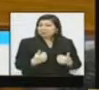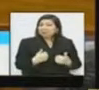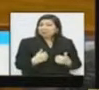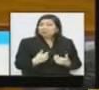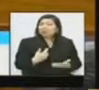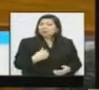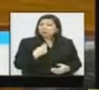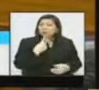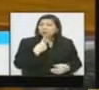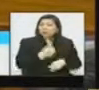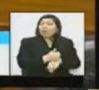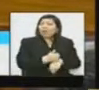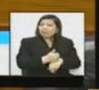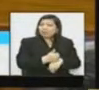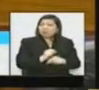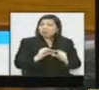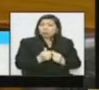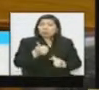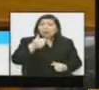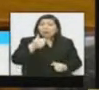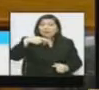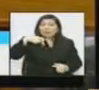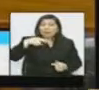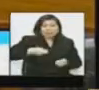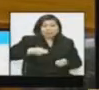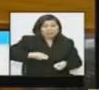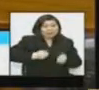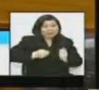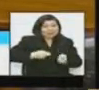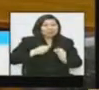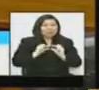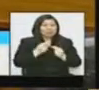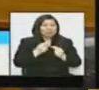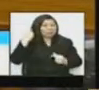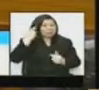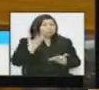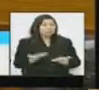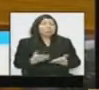pueblo y no se hace pues